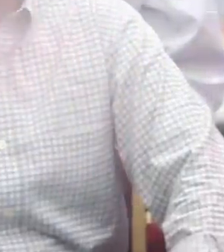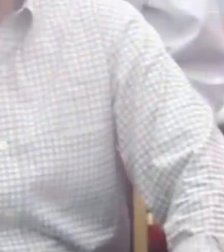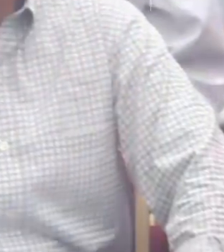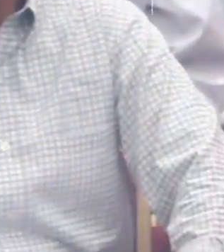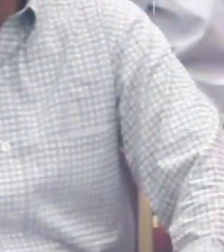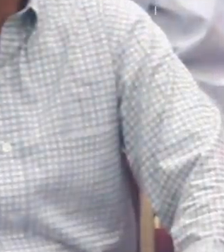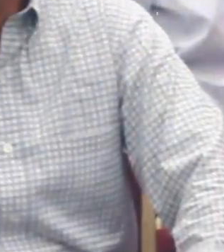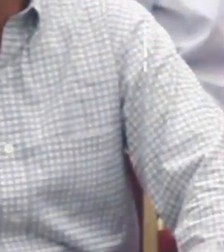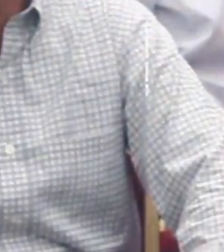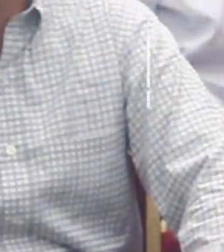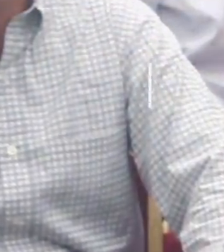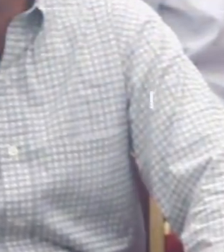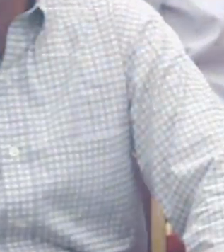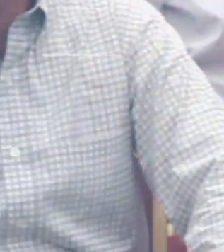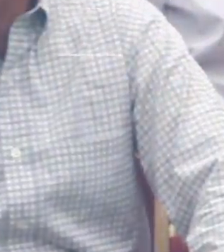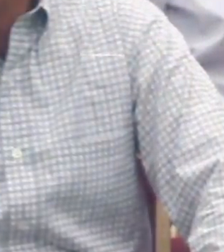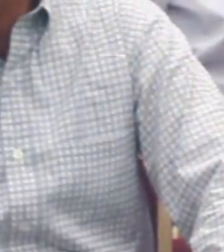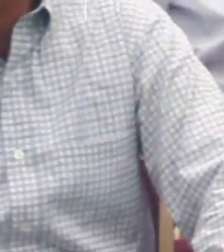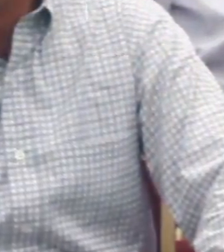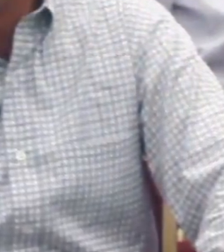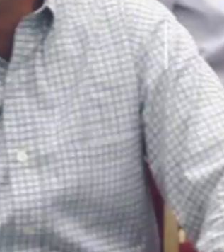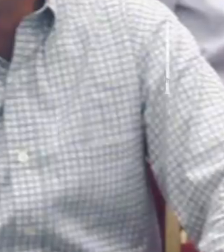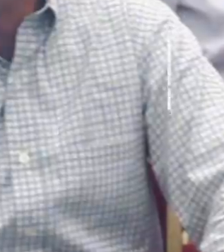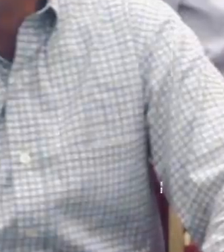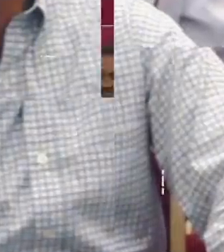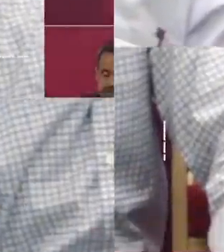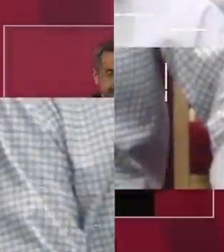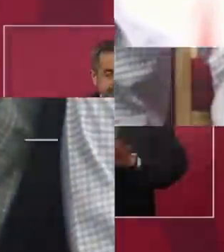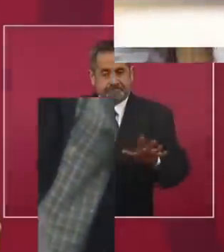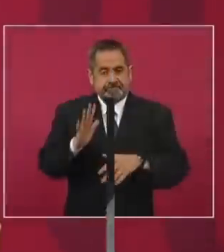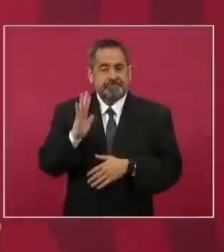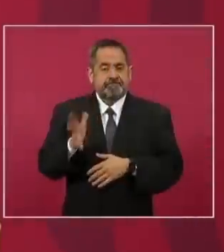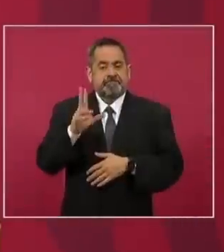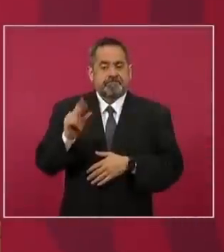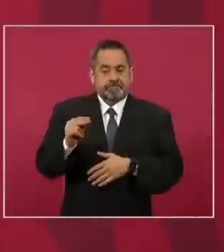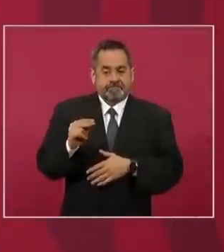Entonces, ya no es así.